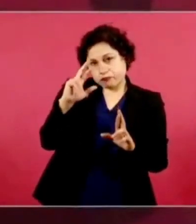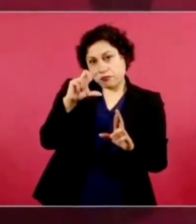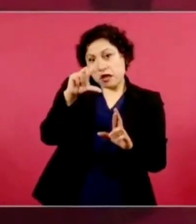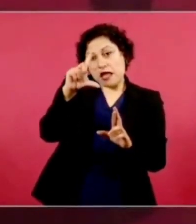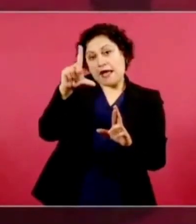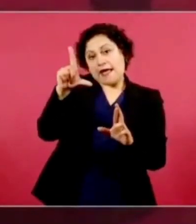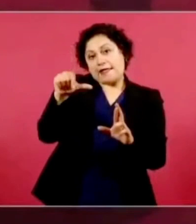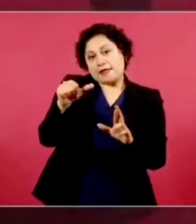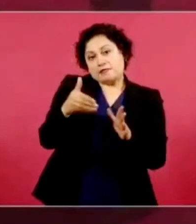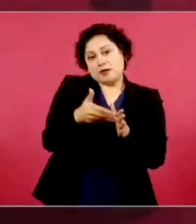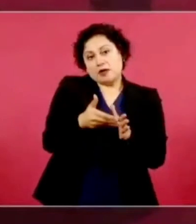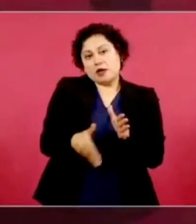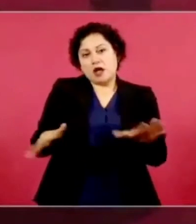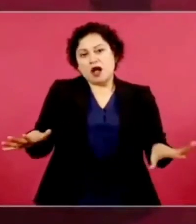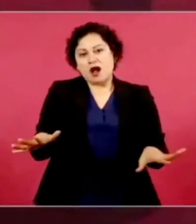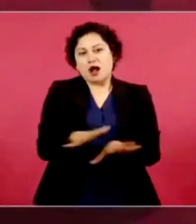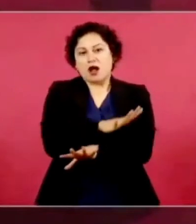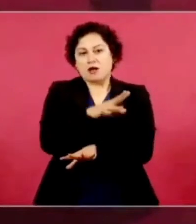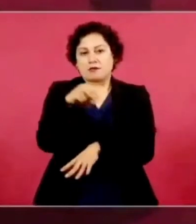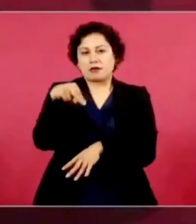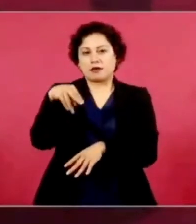cuando todo lo querían privatizar,